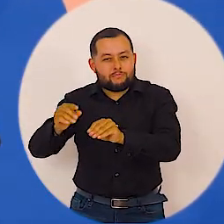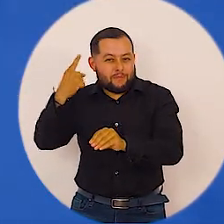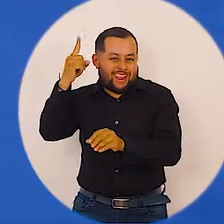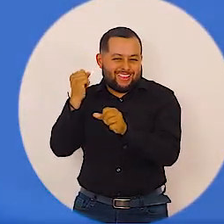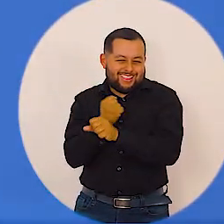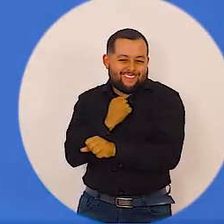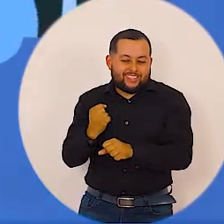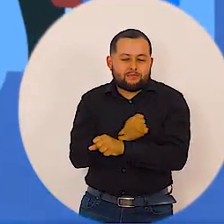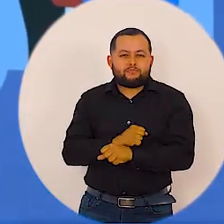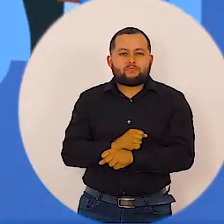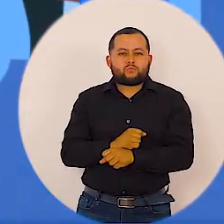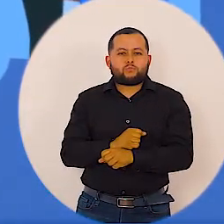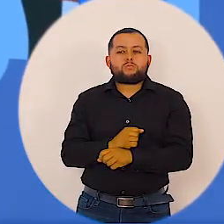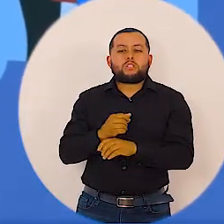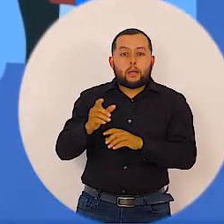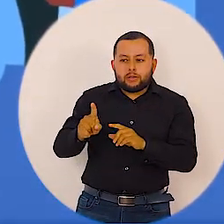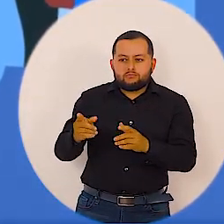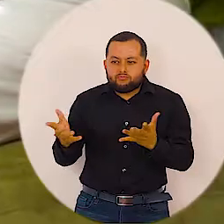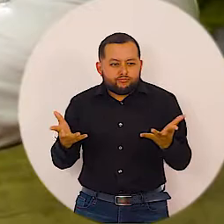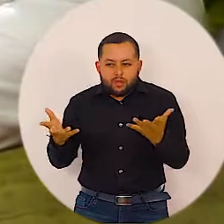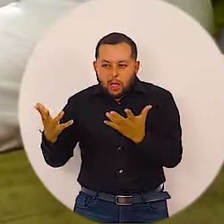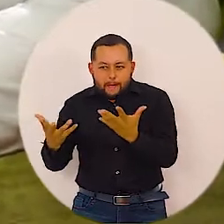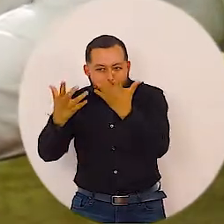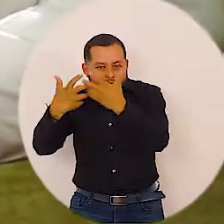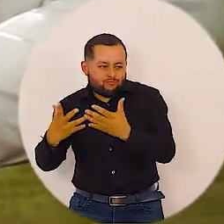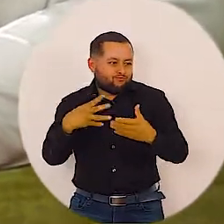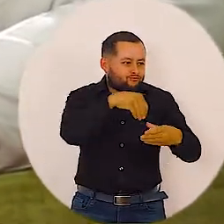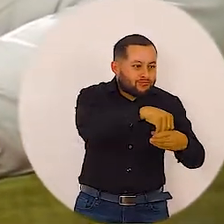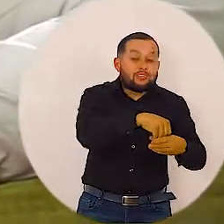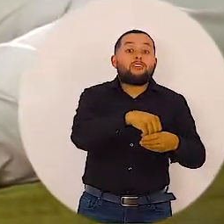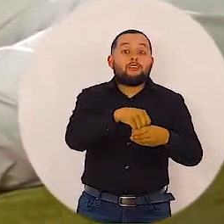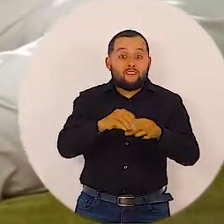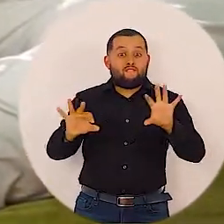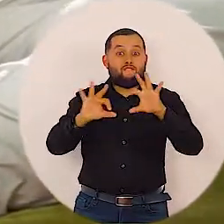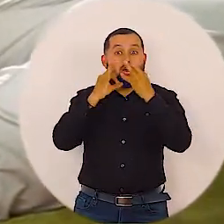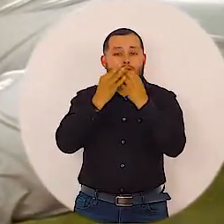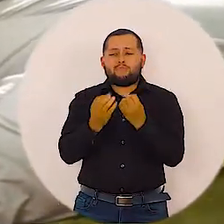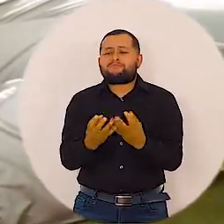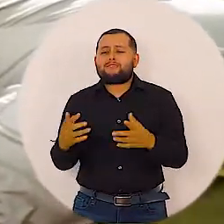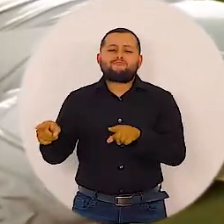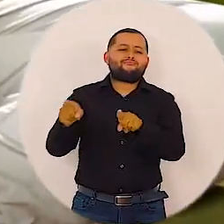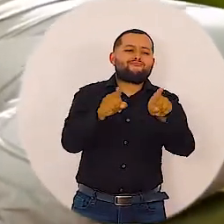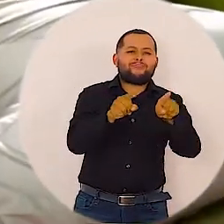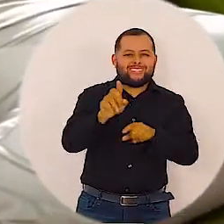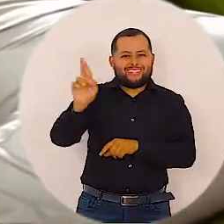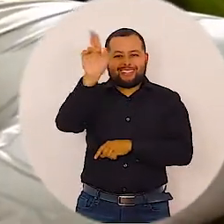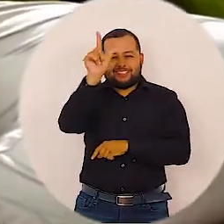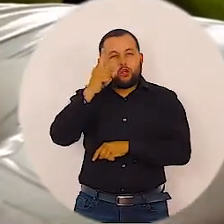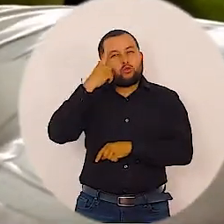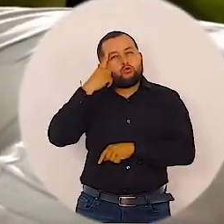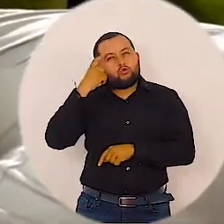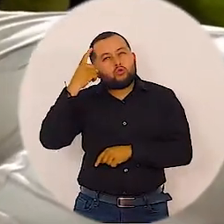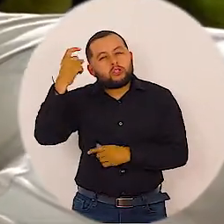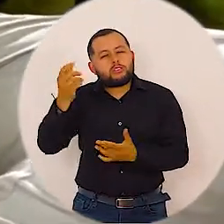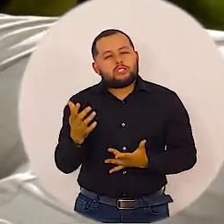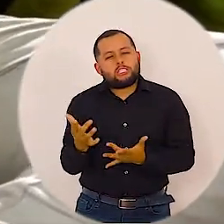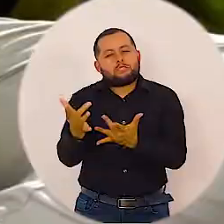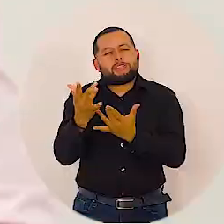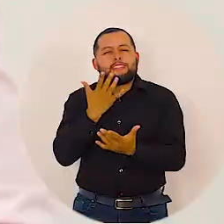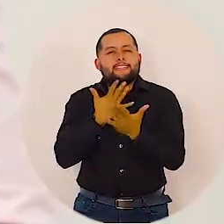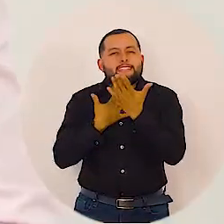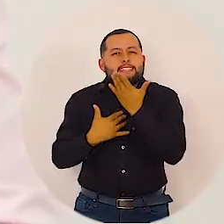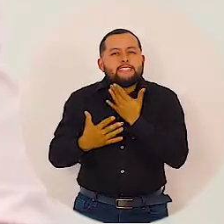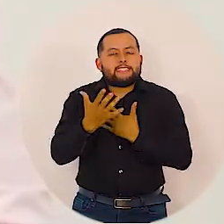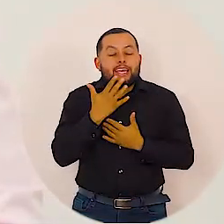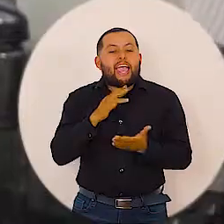trabajo, intermediación laboral. Son las familias de Risaralda, sus sueños, esperanzas y deseos